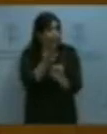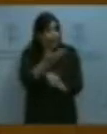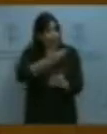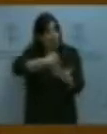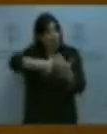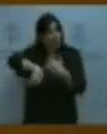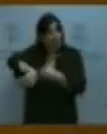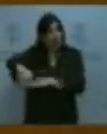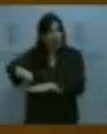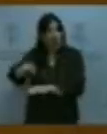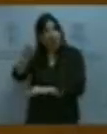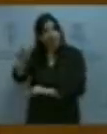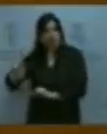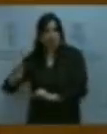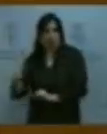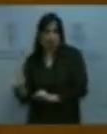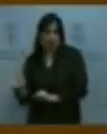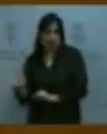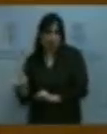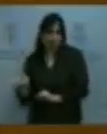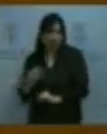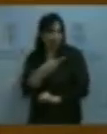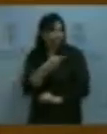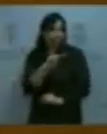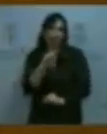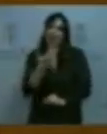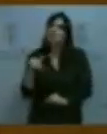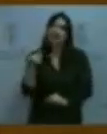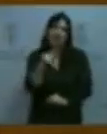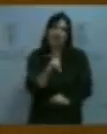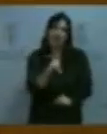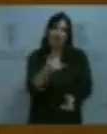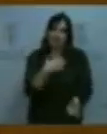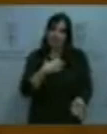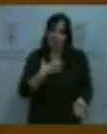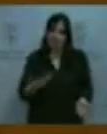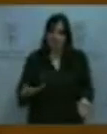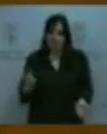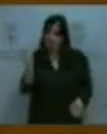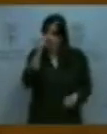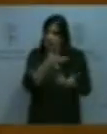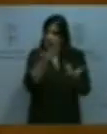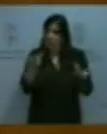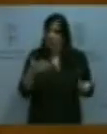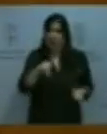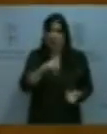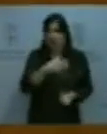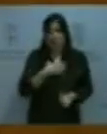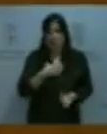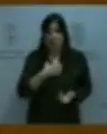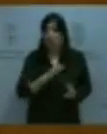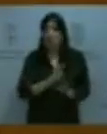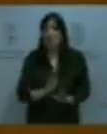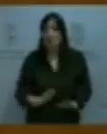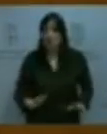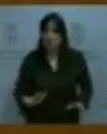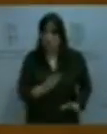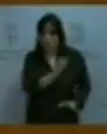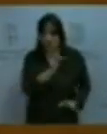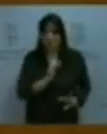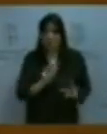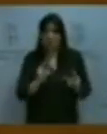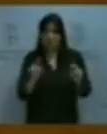es manipular la opinión pública. Y por último, y acabo en esta primera intervención, con el